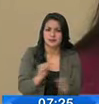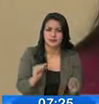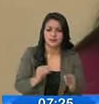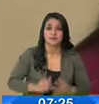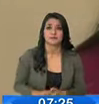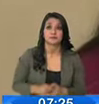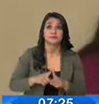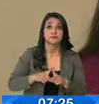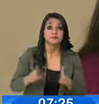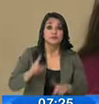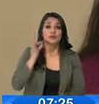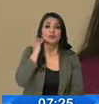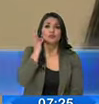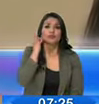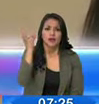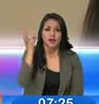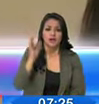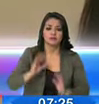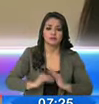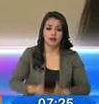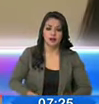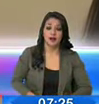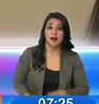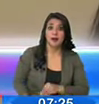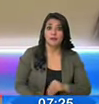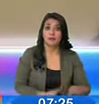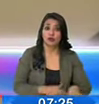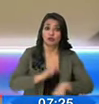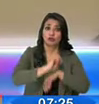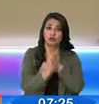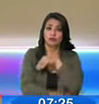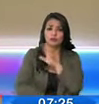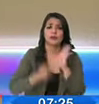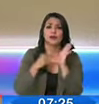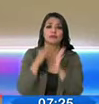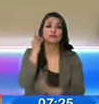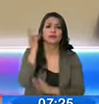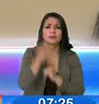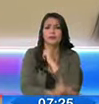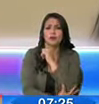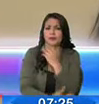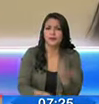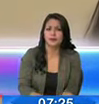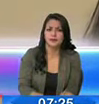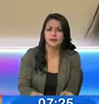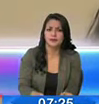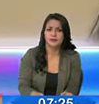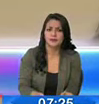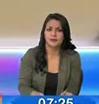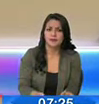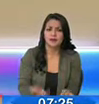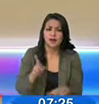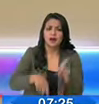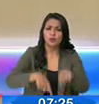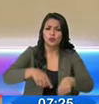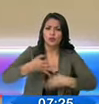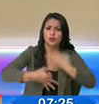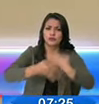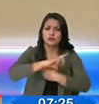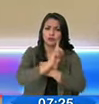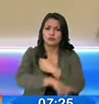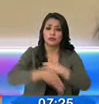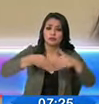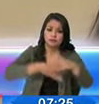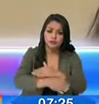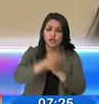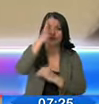las mujeres que son criminalizadas son solamente las mujeres que tienen más escasos recursos. Muchas de ellas son judicializadas cuando ingresan a los